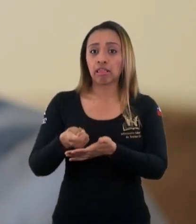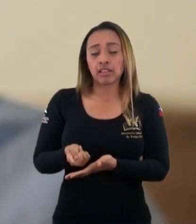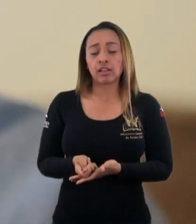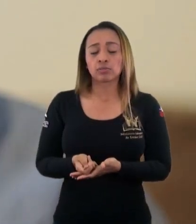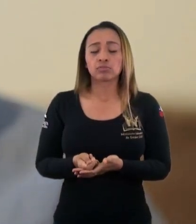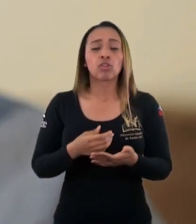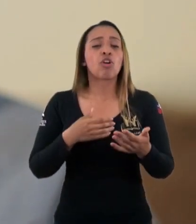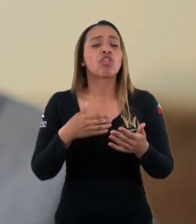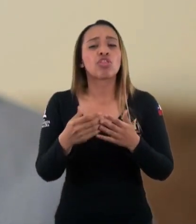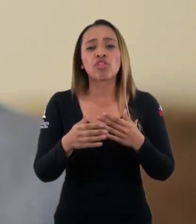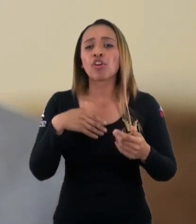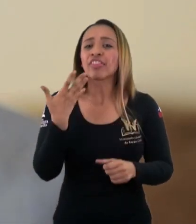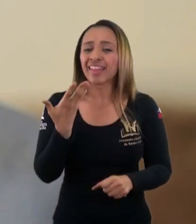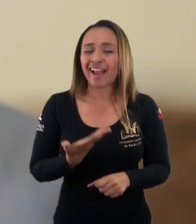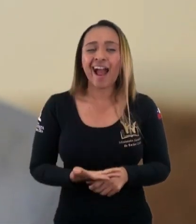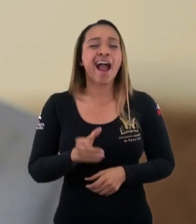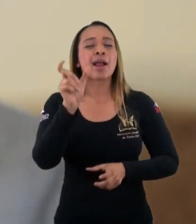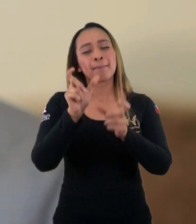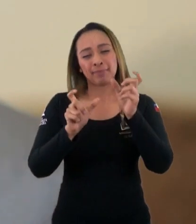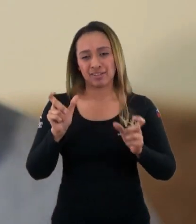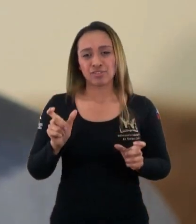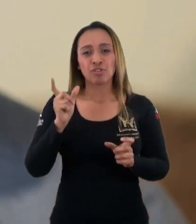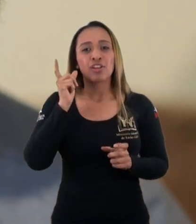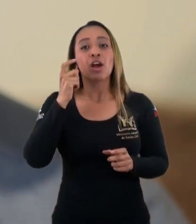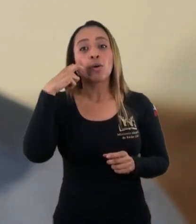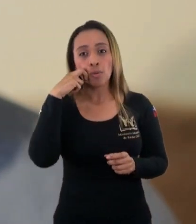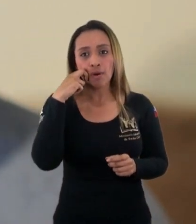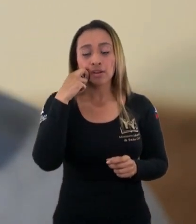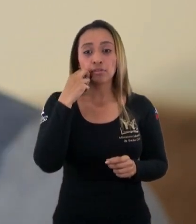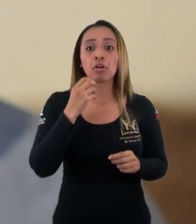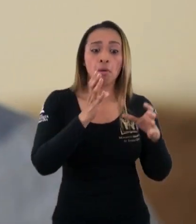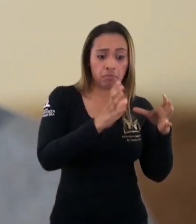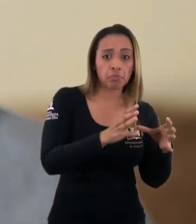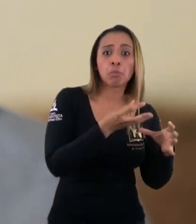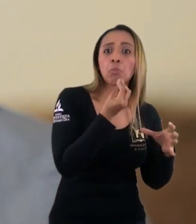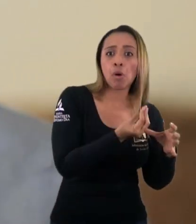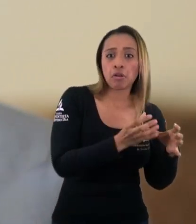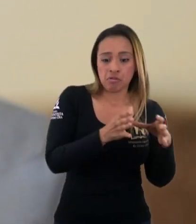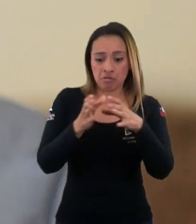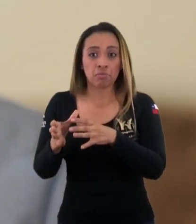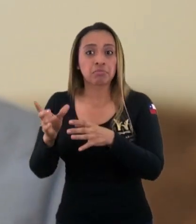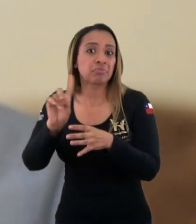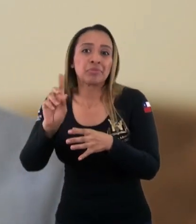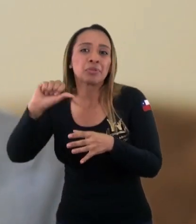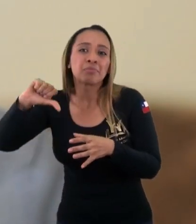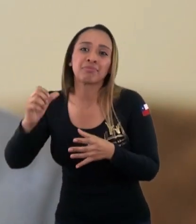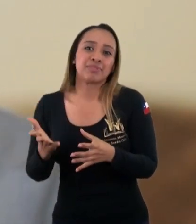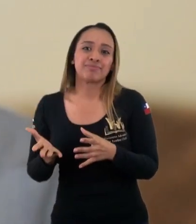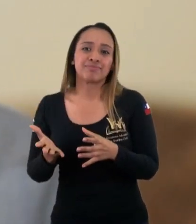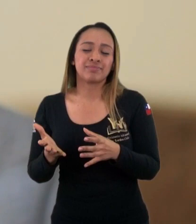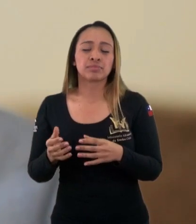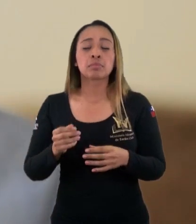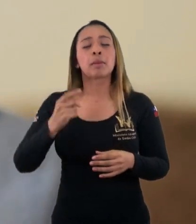ambiente donde hay seres humanos, hay personas bien intencionadas o no. Ahora, lo que podemos